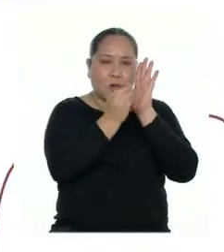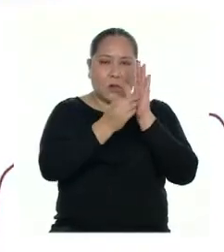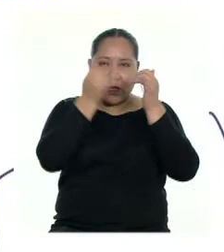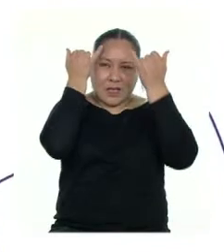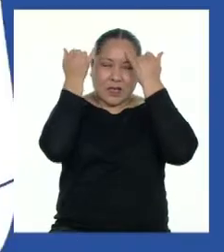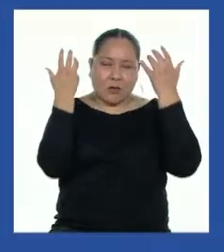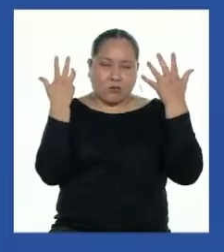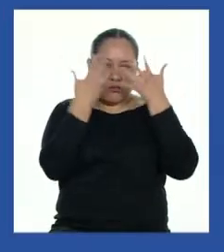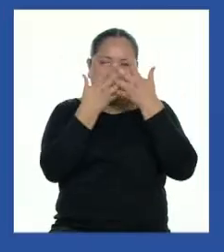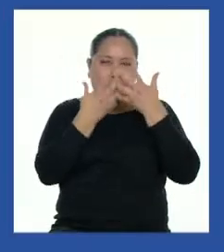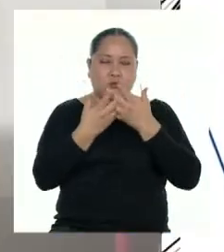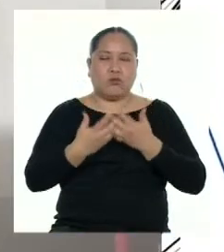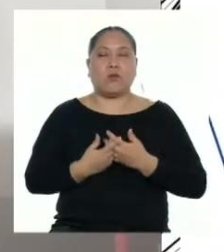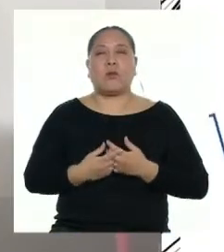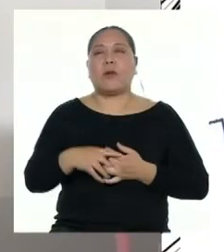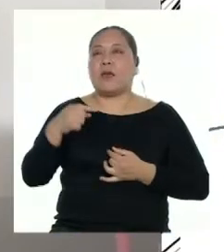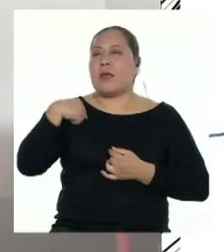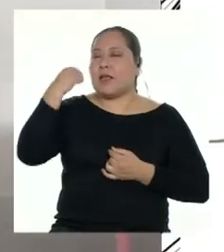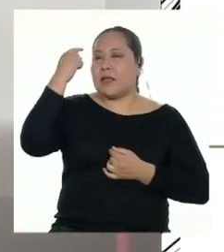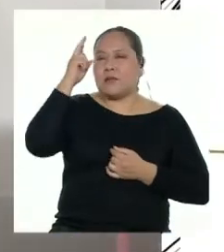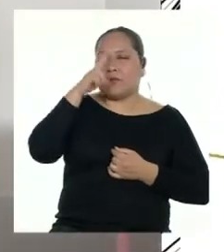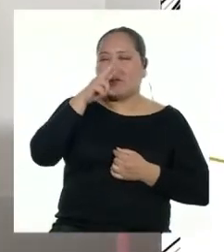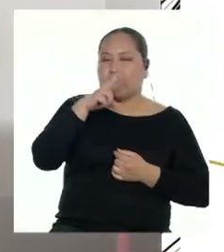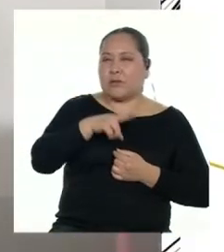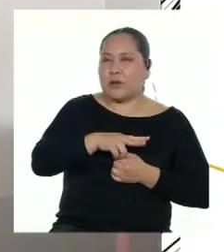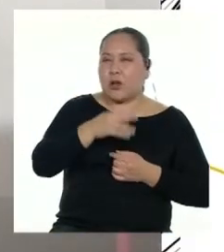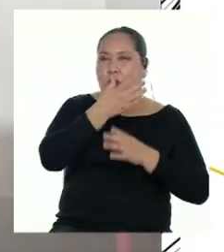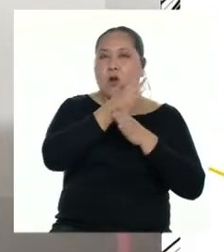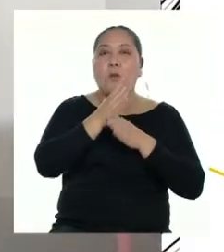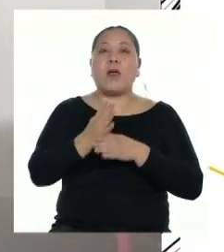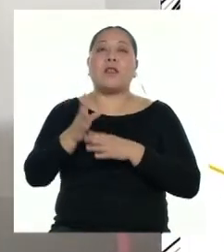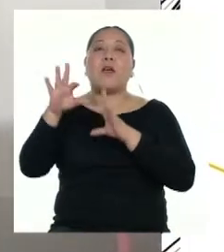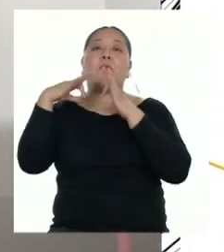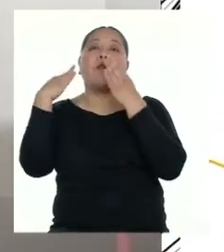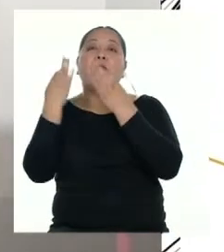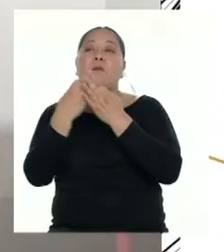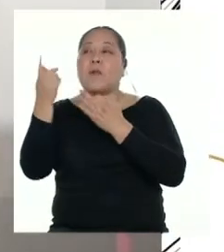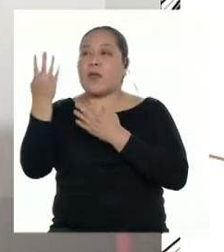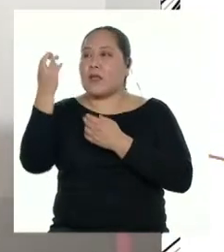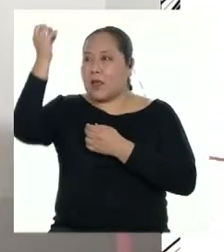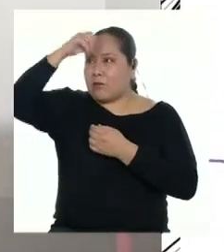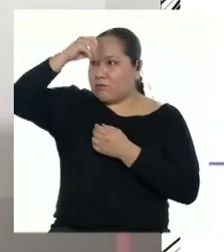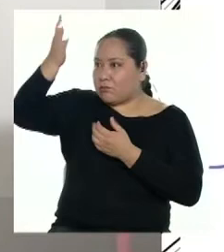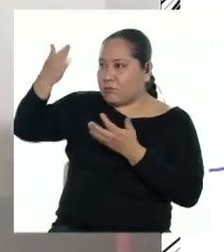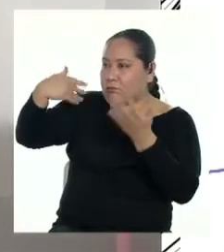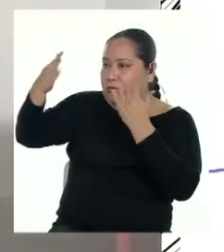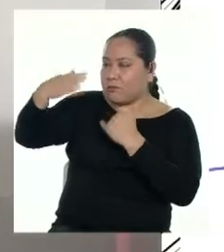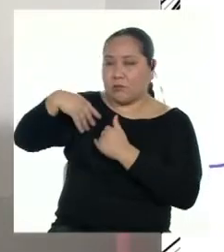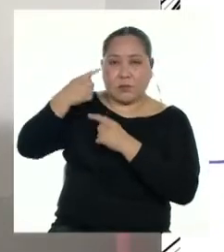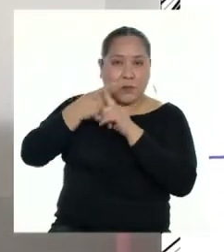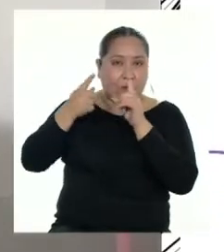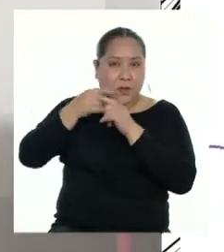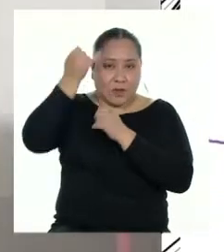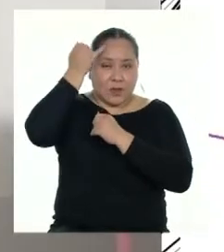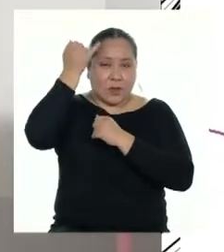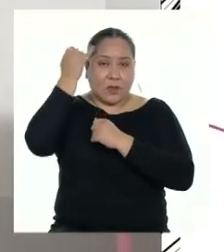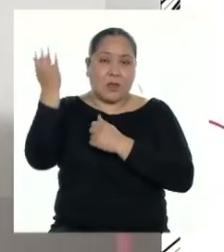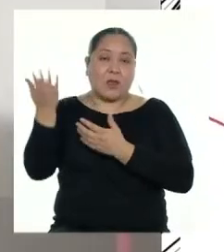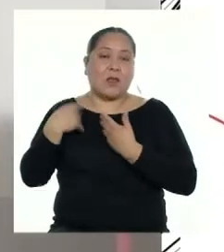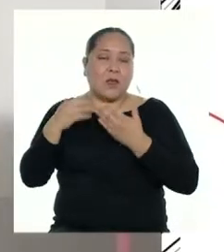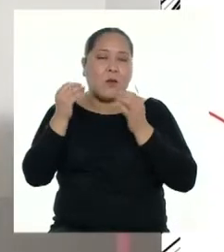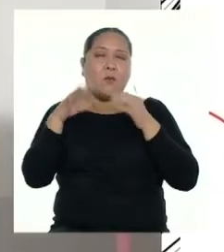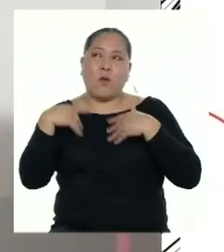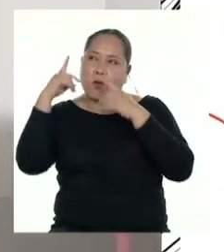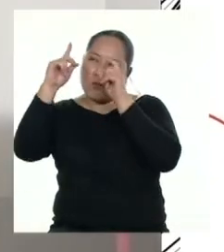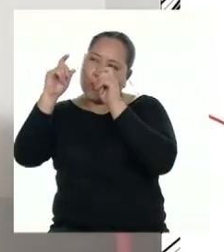coherencia y cohesión? Los identifiqué compartiéndole el texto a mis familiares para que ellos me den sus diferentes puntos de vista y así poder hacerle